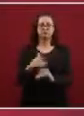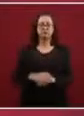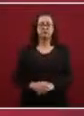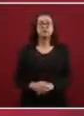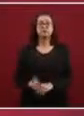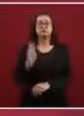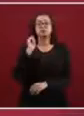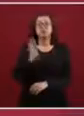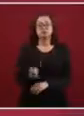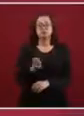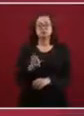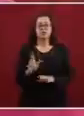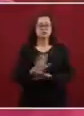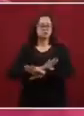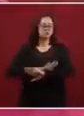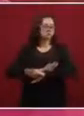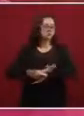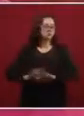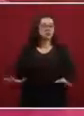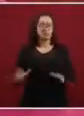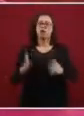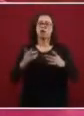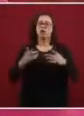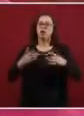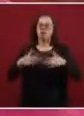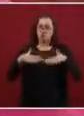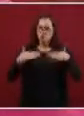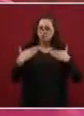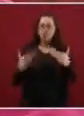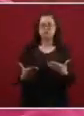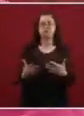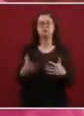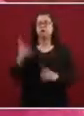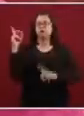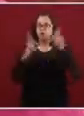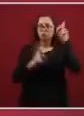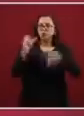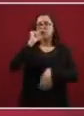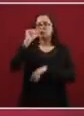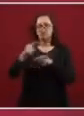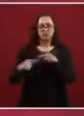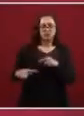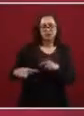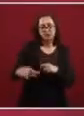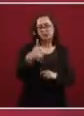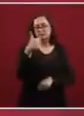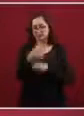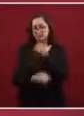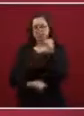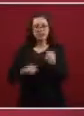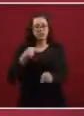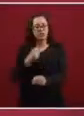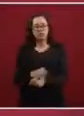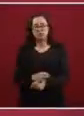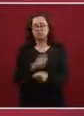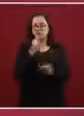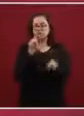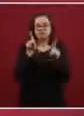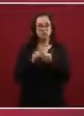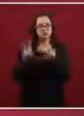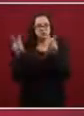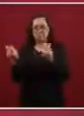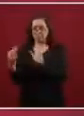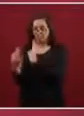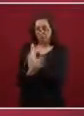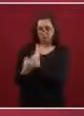largo plazo y no tener las negociaciones, también hicimos, por cierto, lo mismo en el caso del acero. Esto